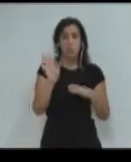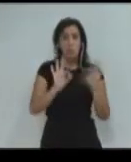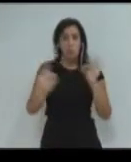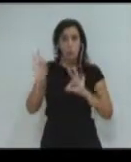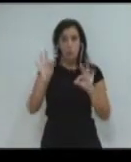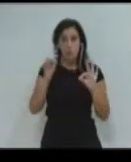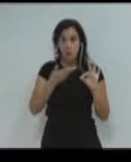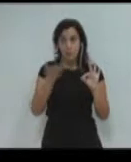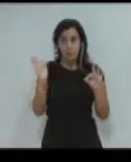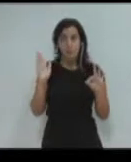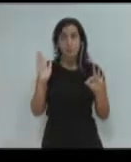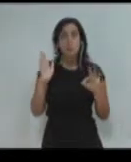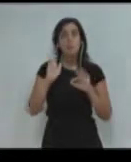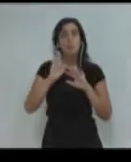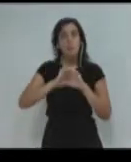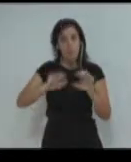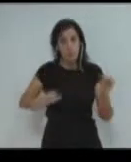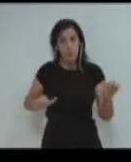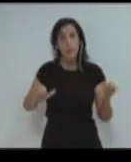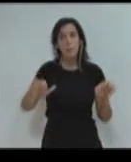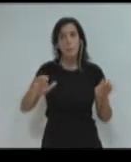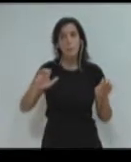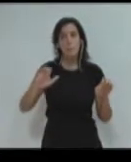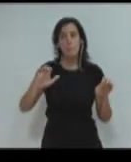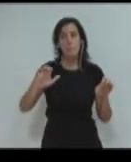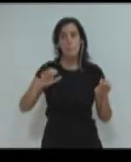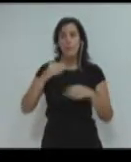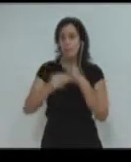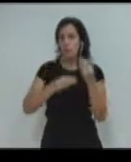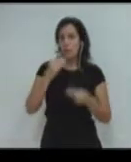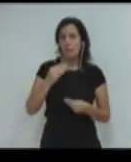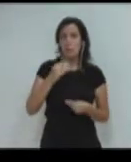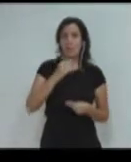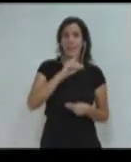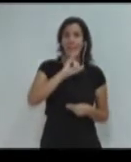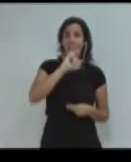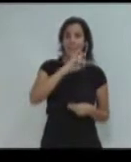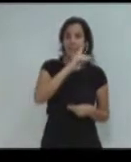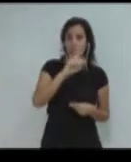mayoría, se consiguen pasar de InDesign a PDF.